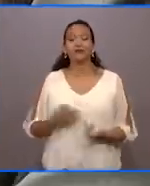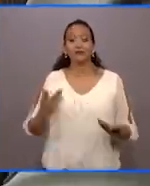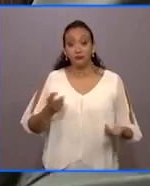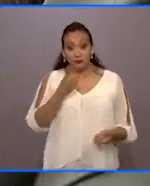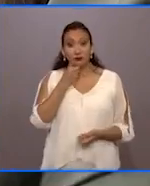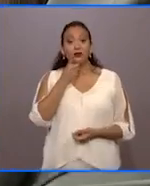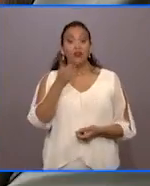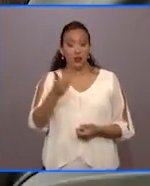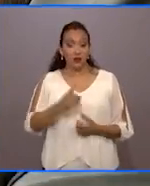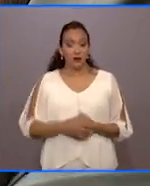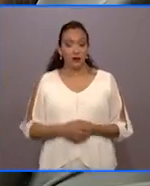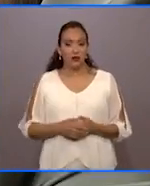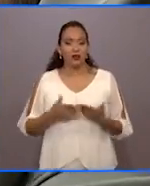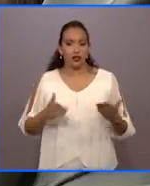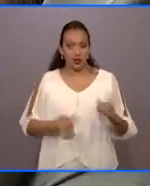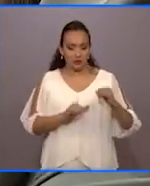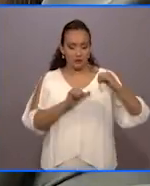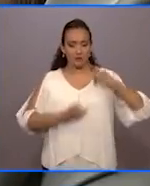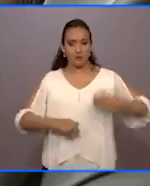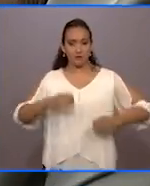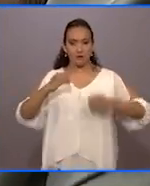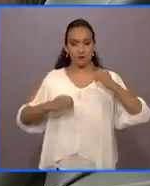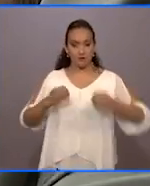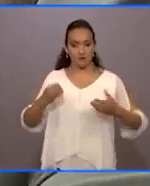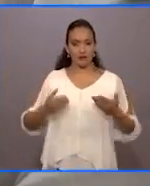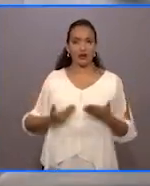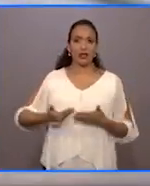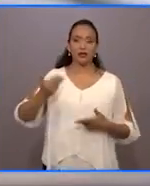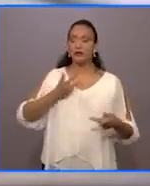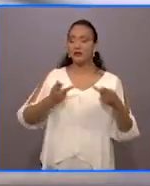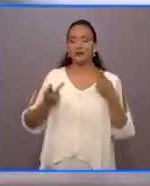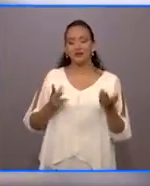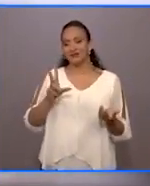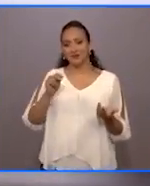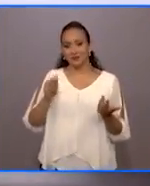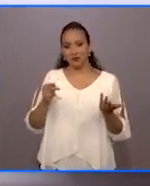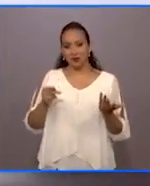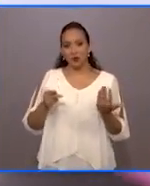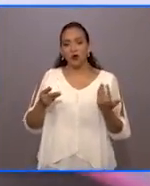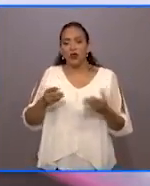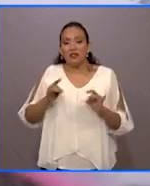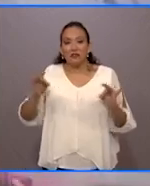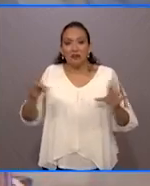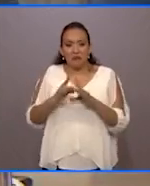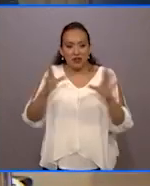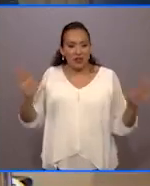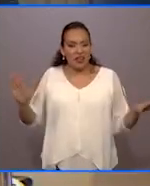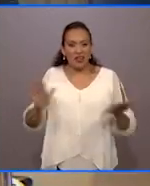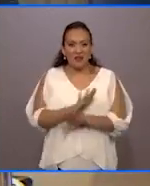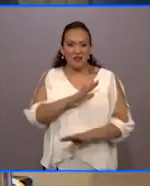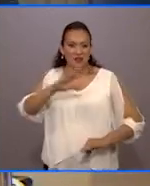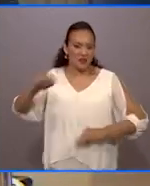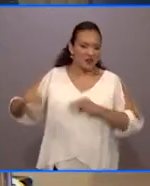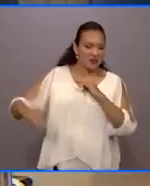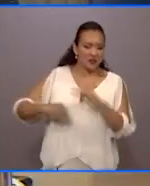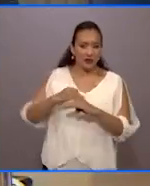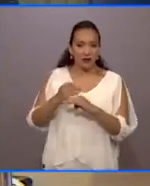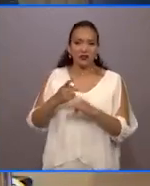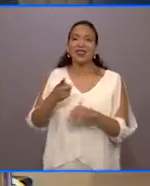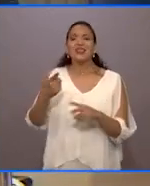por su naturaleza, el Poder Judicial no estaba preparado para enfrentar de forma cohesionada una batalla que se